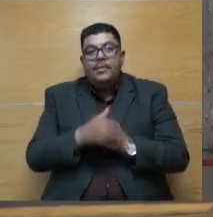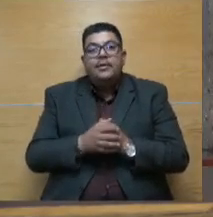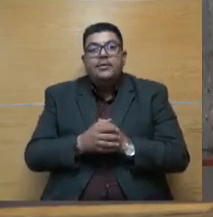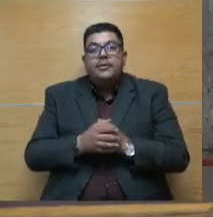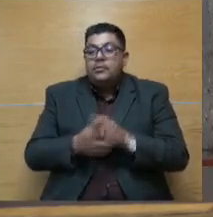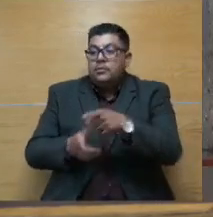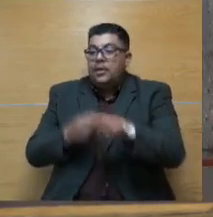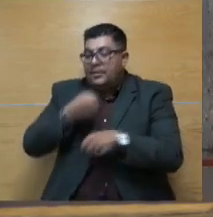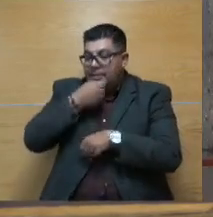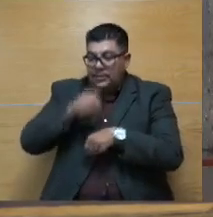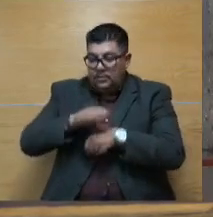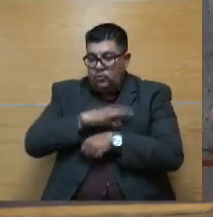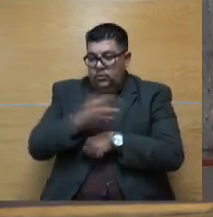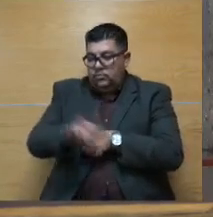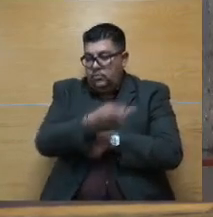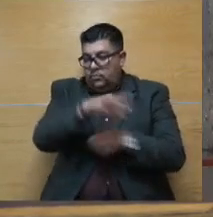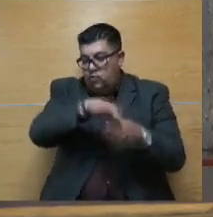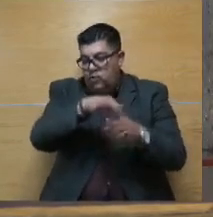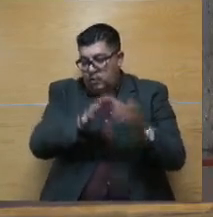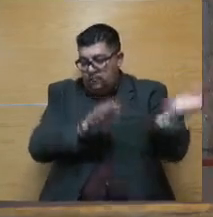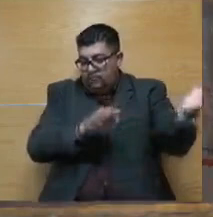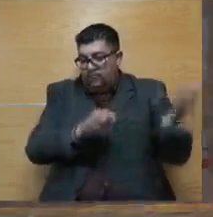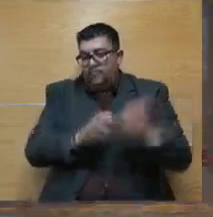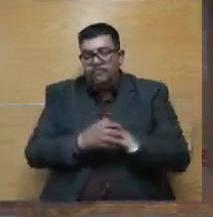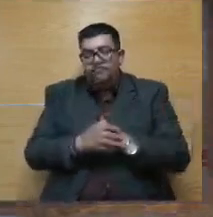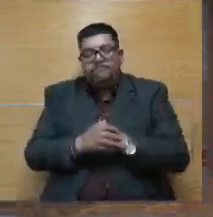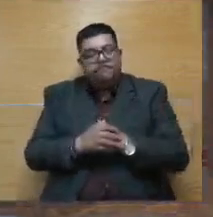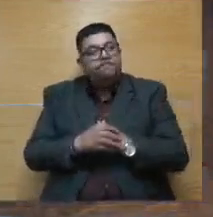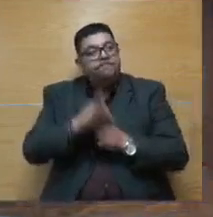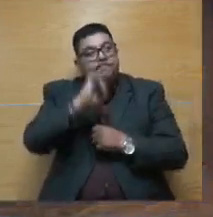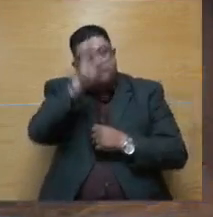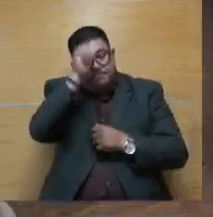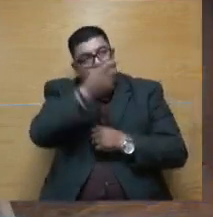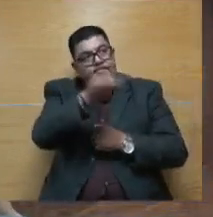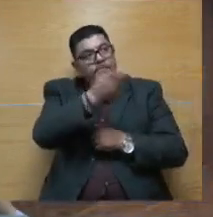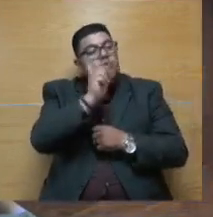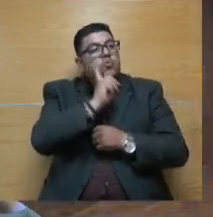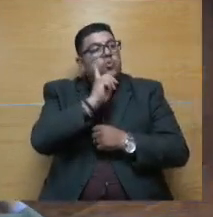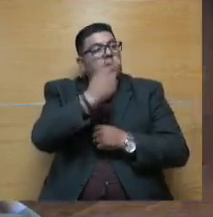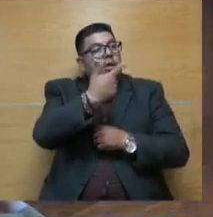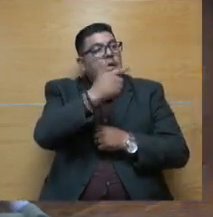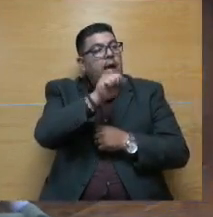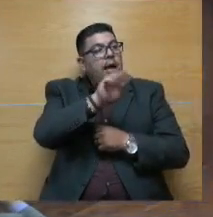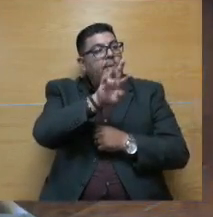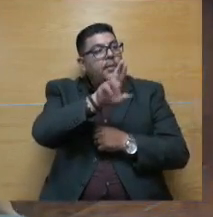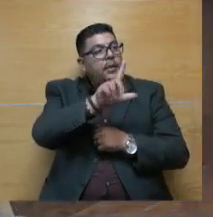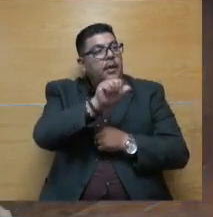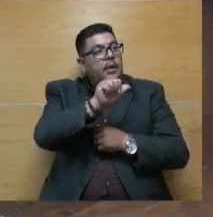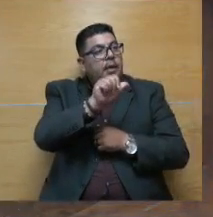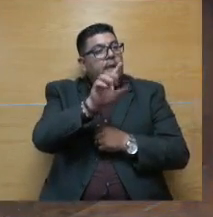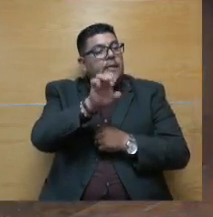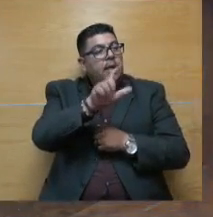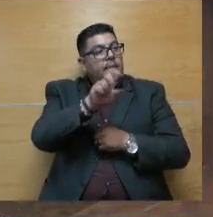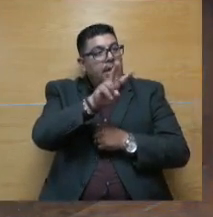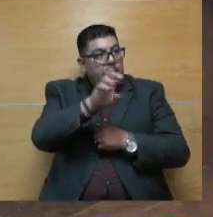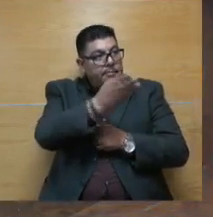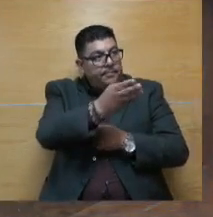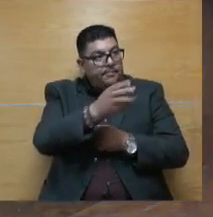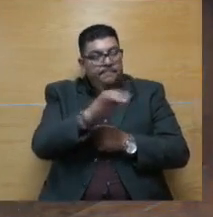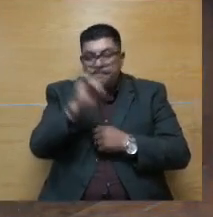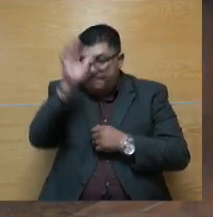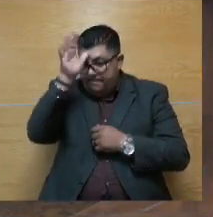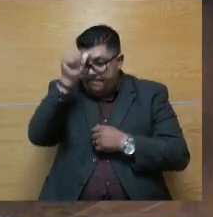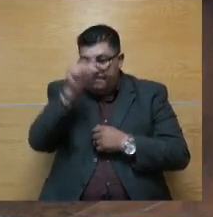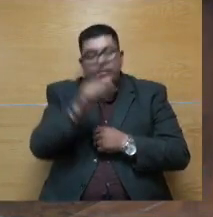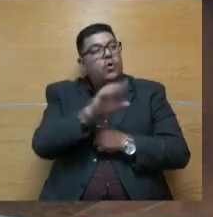secretaria por favor tome la votación con su autorización magistrado presidente magistrada Gabriela del Valle Pérez a favor Gracias magistrado Delgado